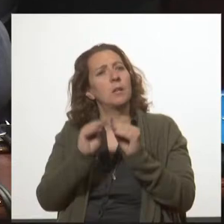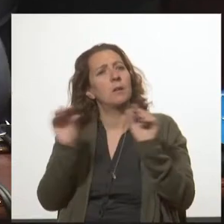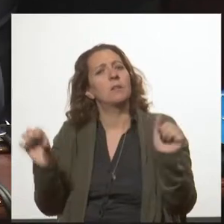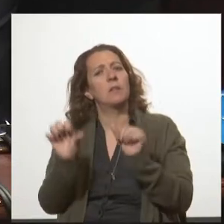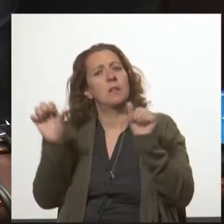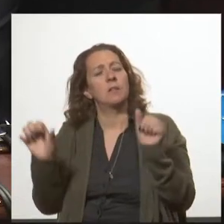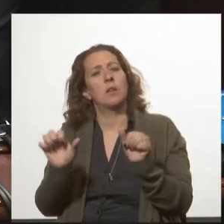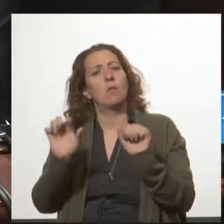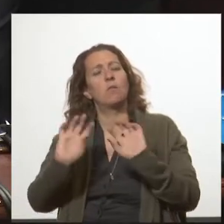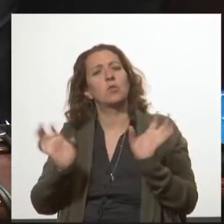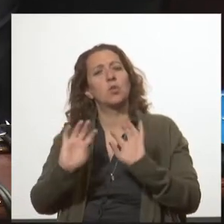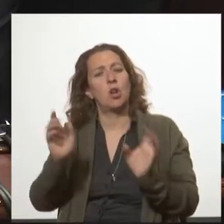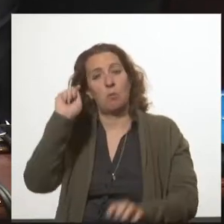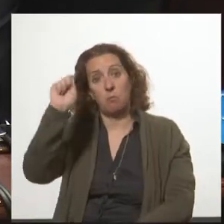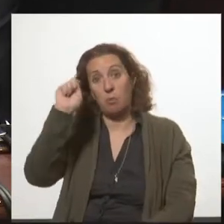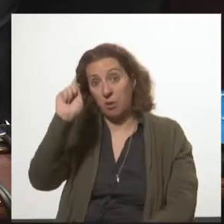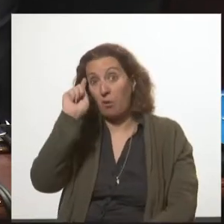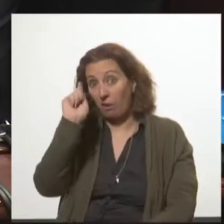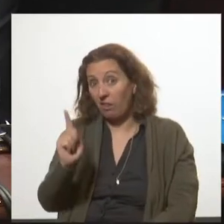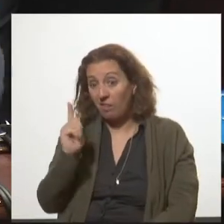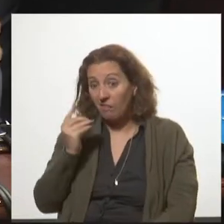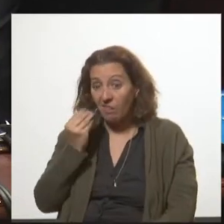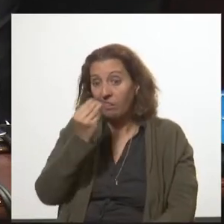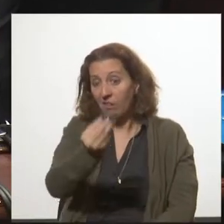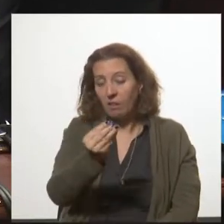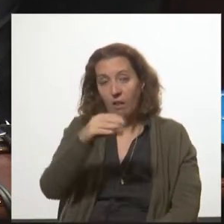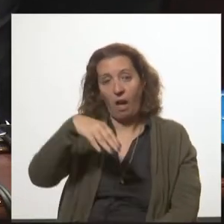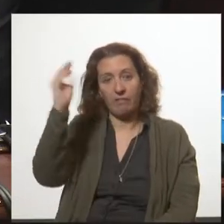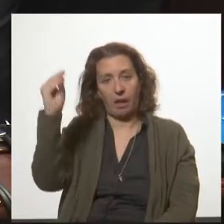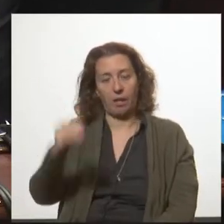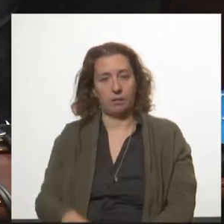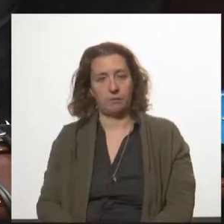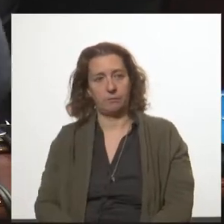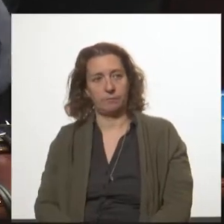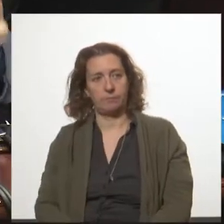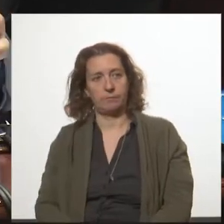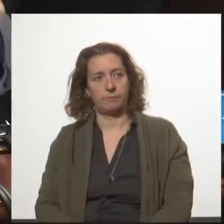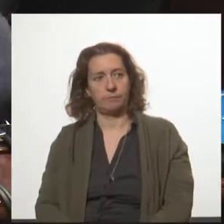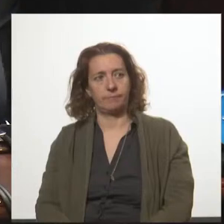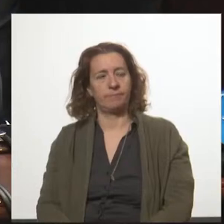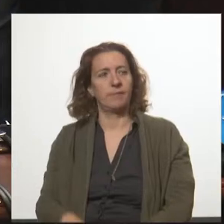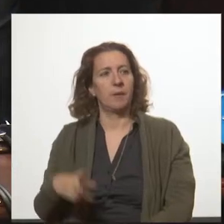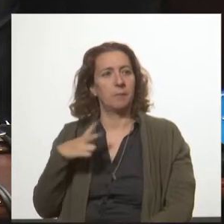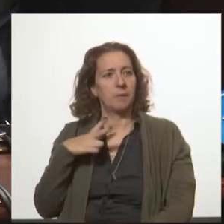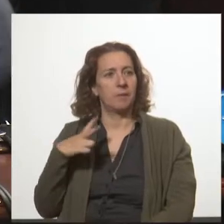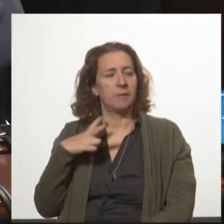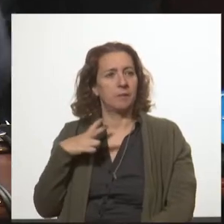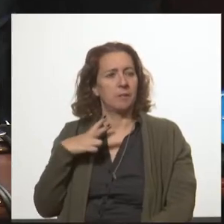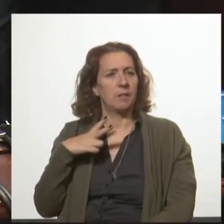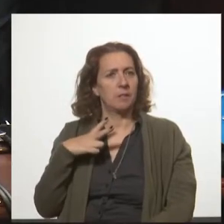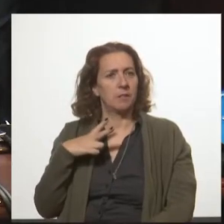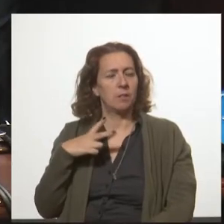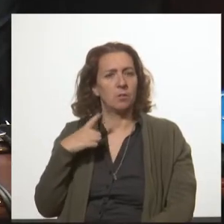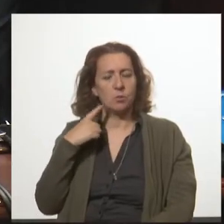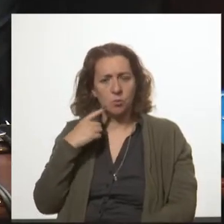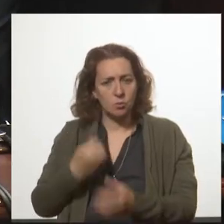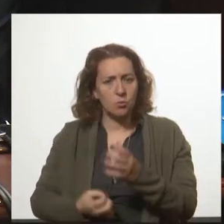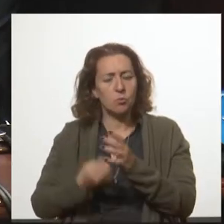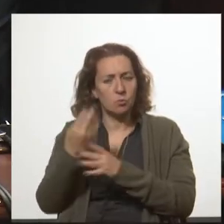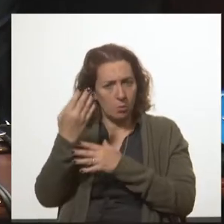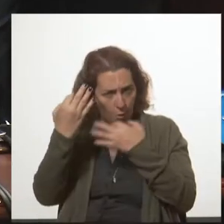funcionarios públicos que tiene que poner el organismo ante él y la privatización surge y confirma